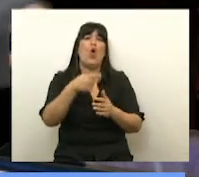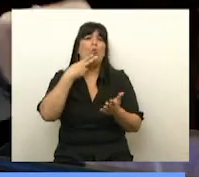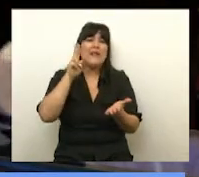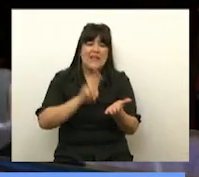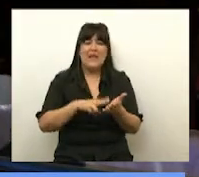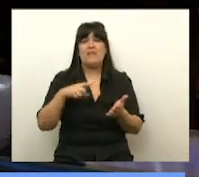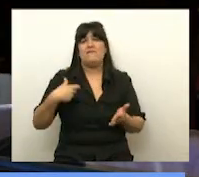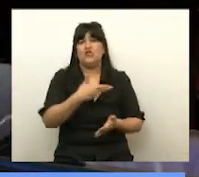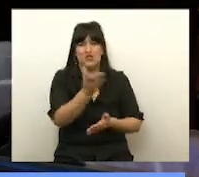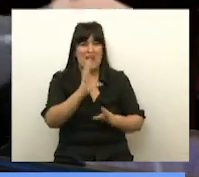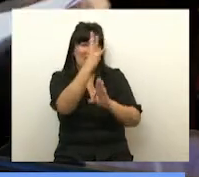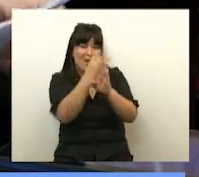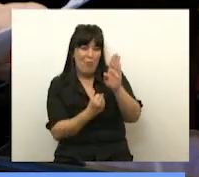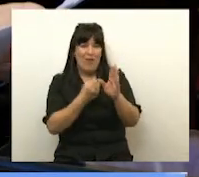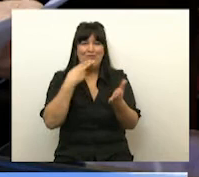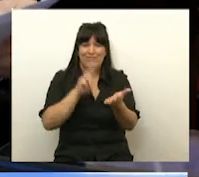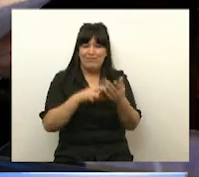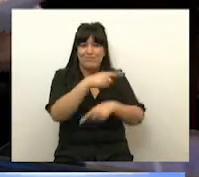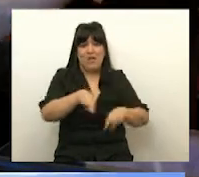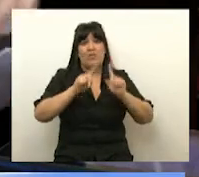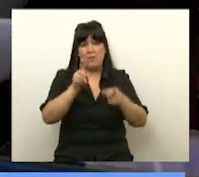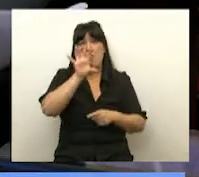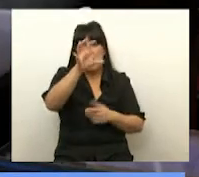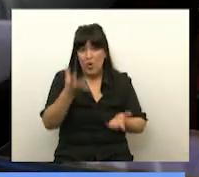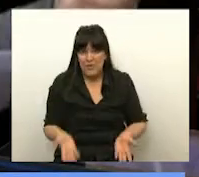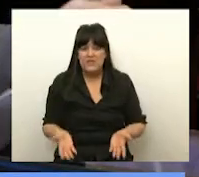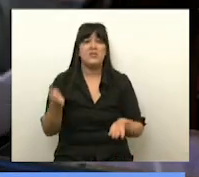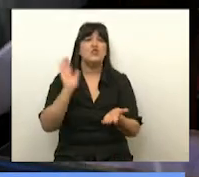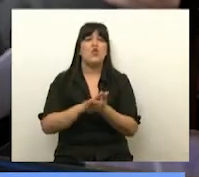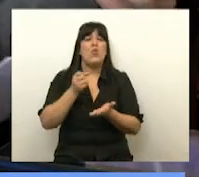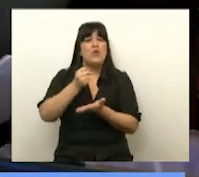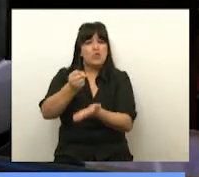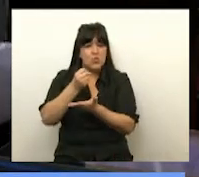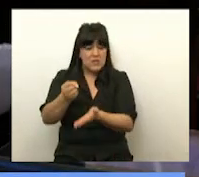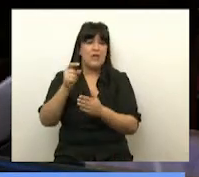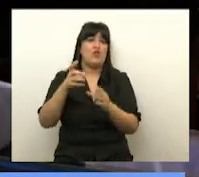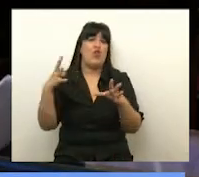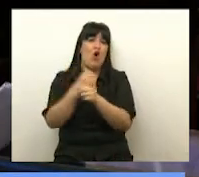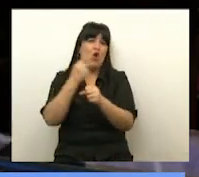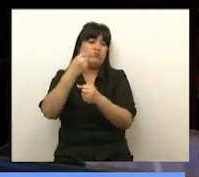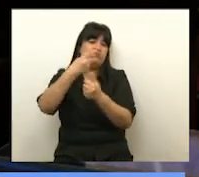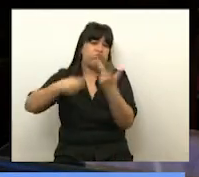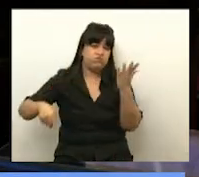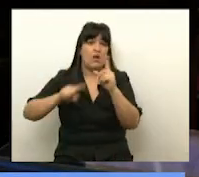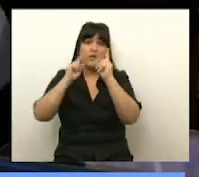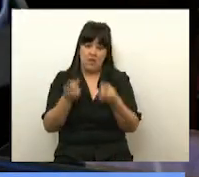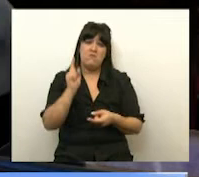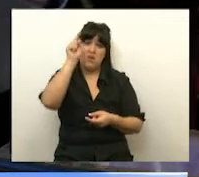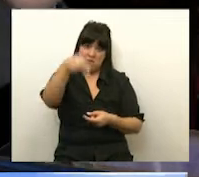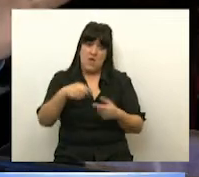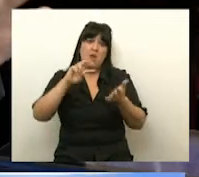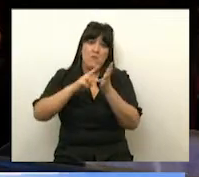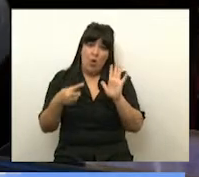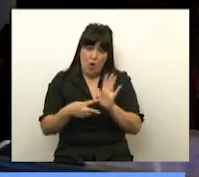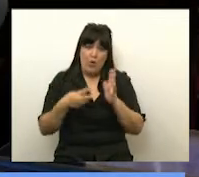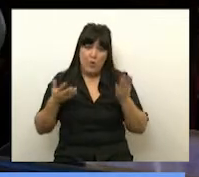también la vamos a tener que enfrentar nosotros en nuestra provincia, los subsidios al transporte que también nos van a significar, porque los intendentes no tienen modo de